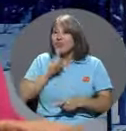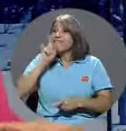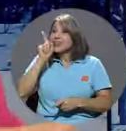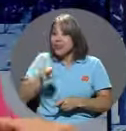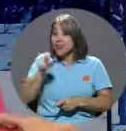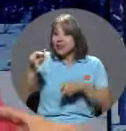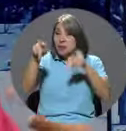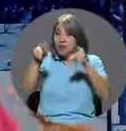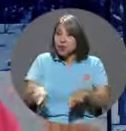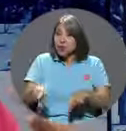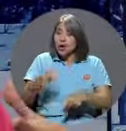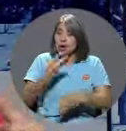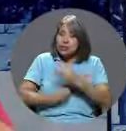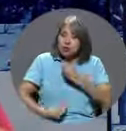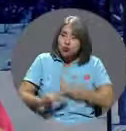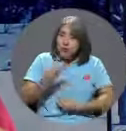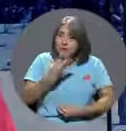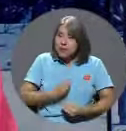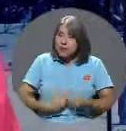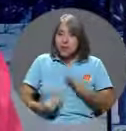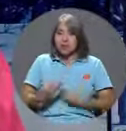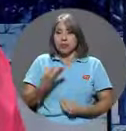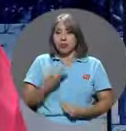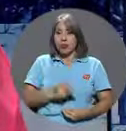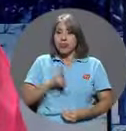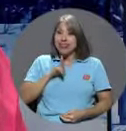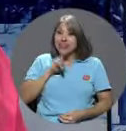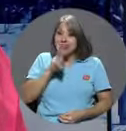puede haber una situación de sufrimiento detrás